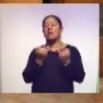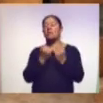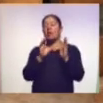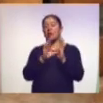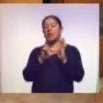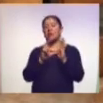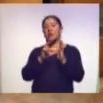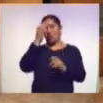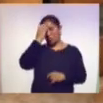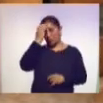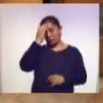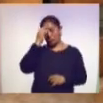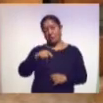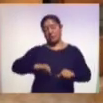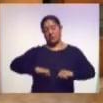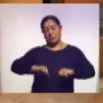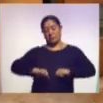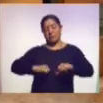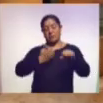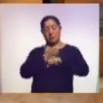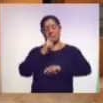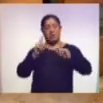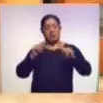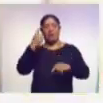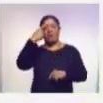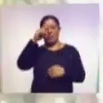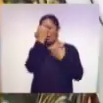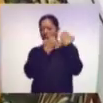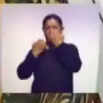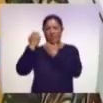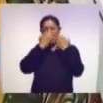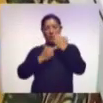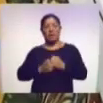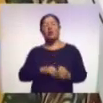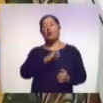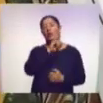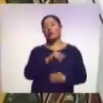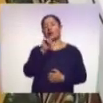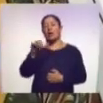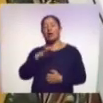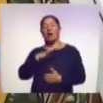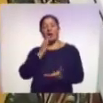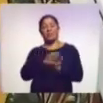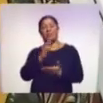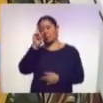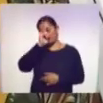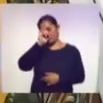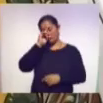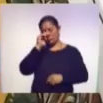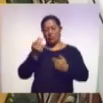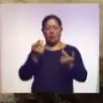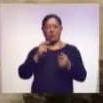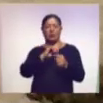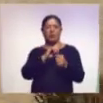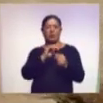como una entidad en el estado que podemos evaluar. Jorge Haro enfatizó que pertenecer al Consejo de Normalización y